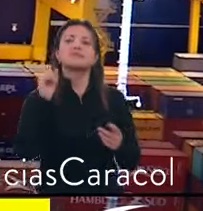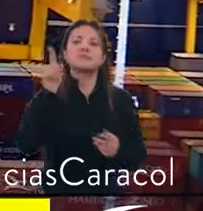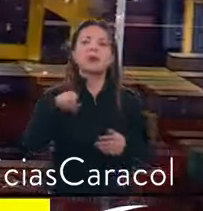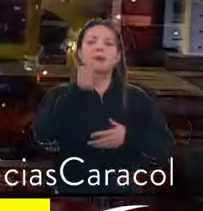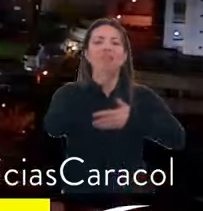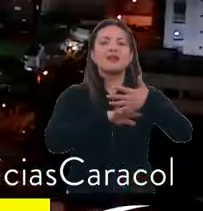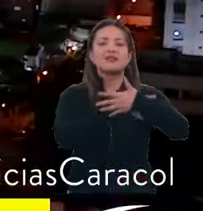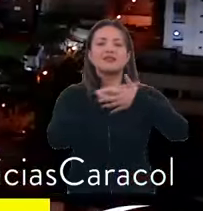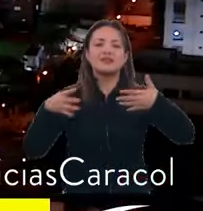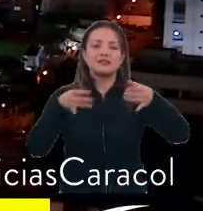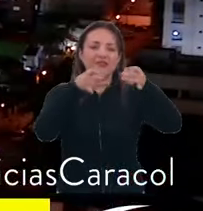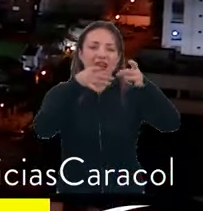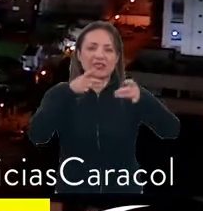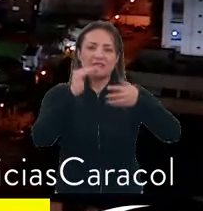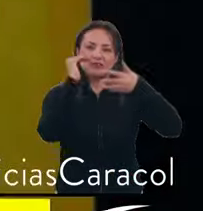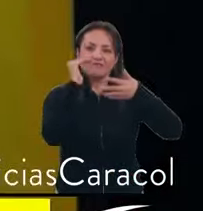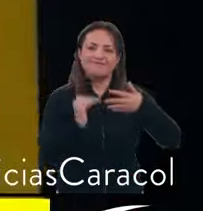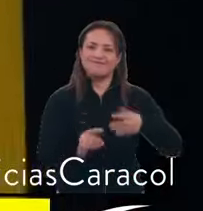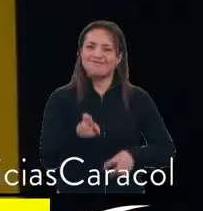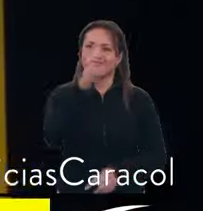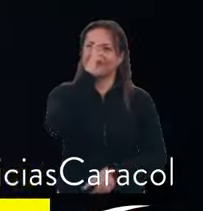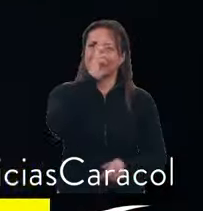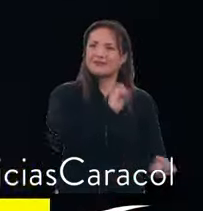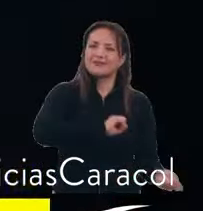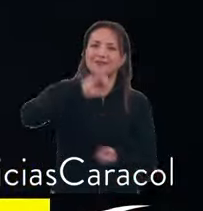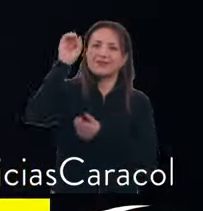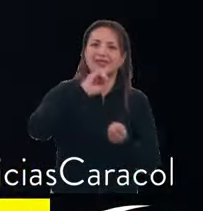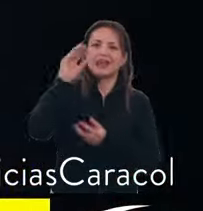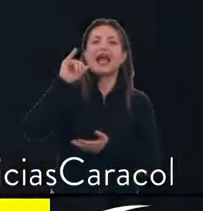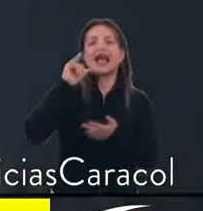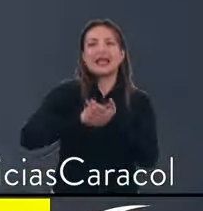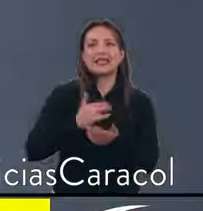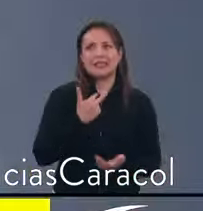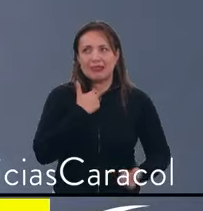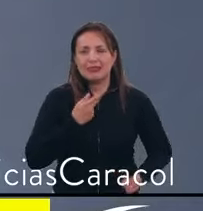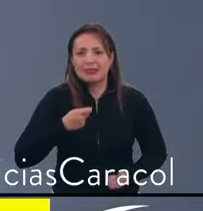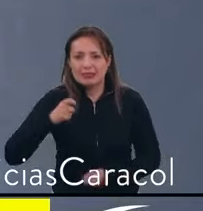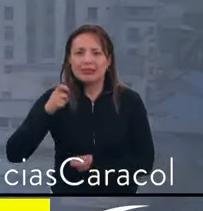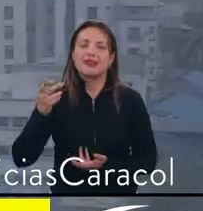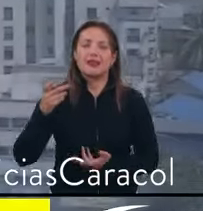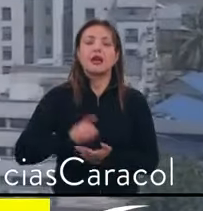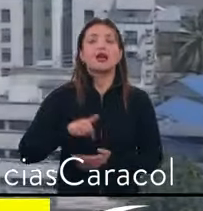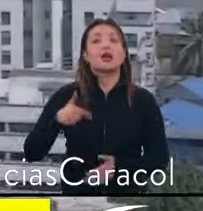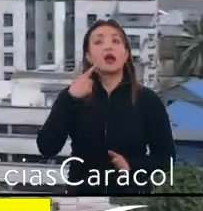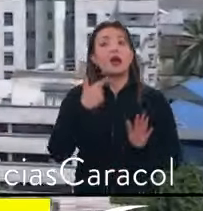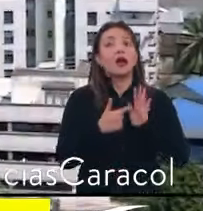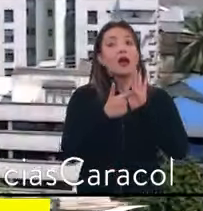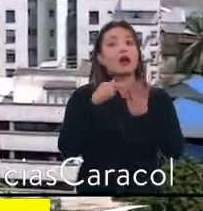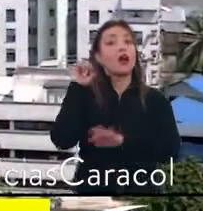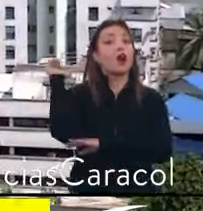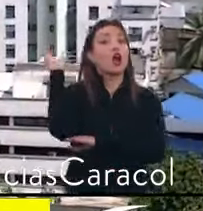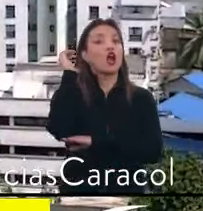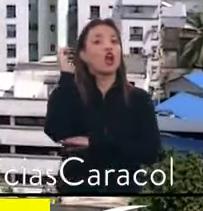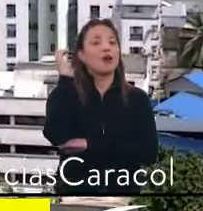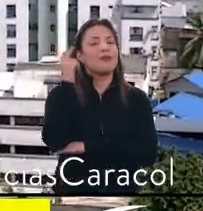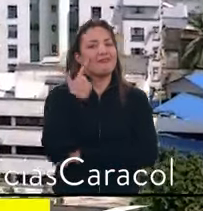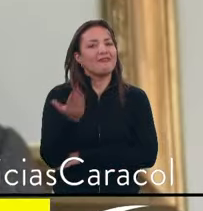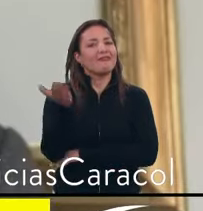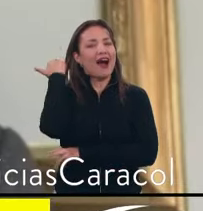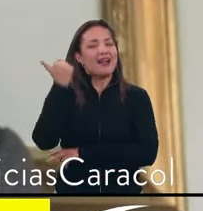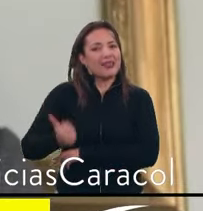cronogramas estrictos de entrega de los bienes. Lo que podemos señalar es que Colombia no ha aprovechado